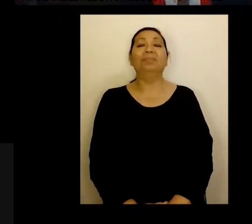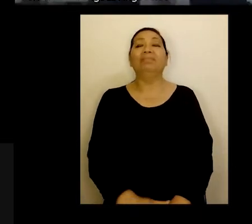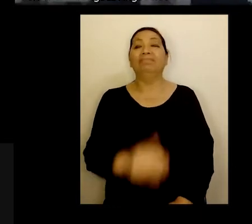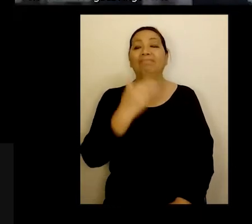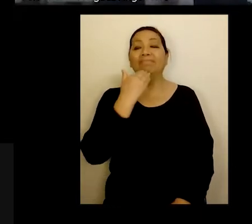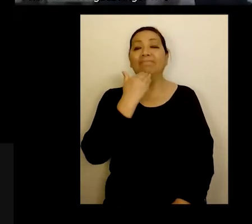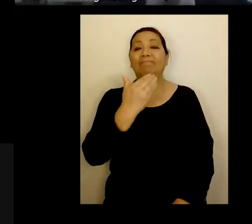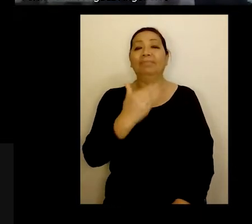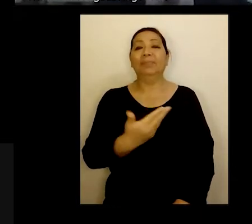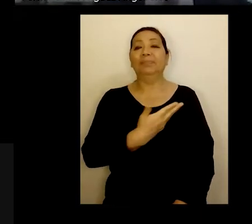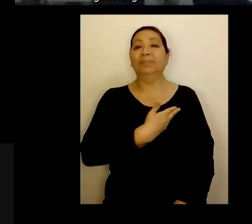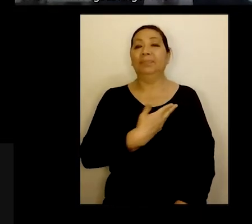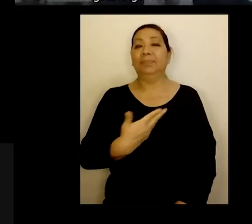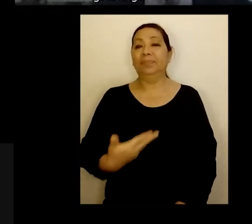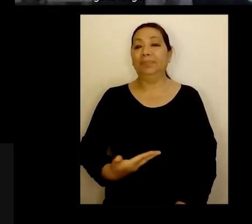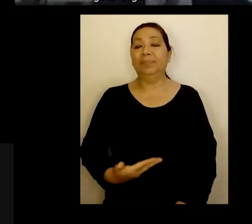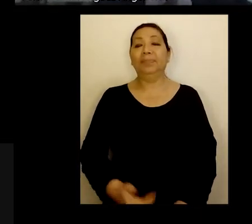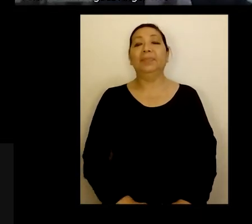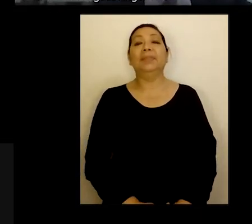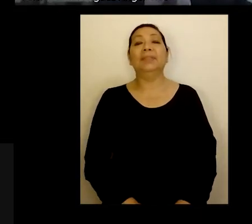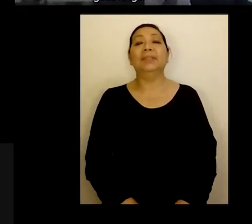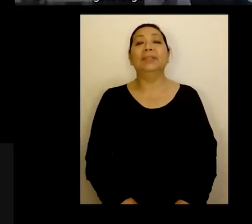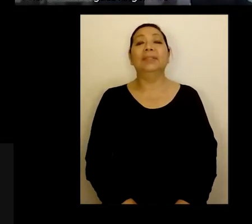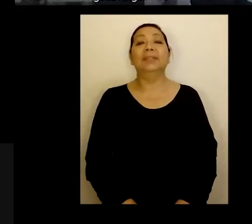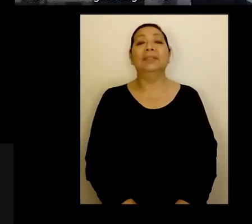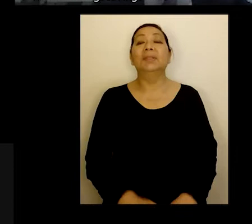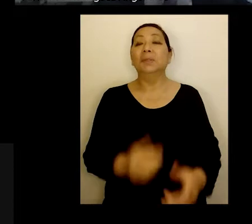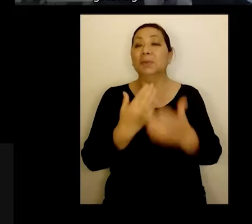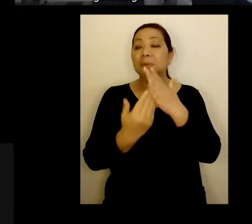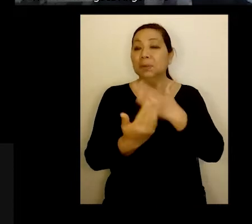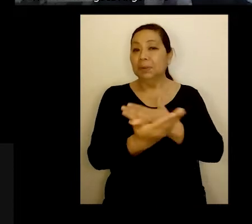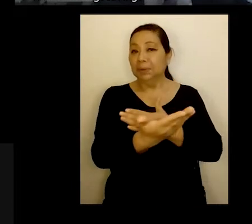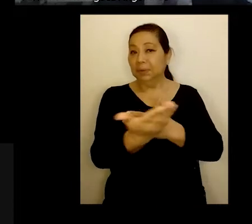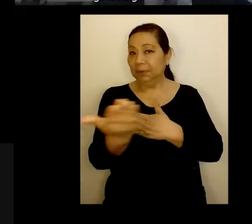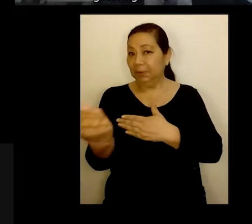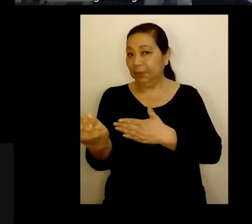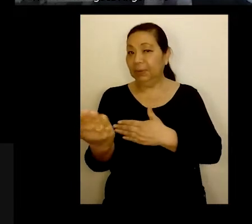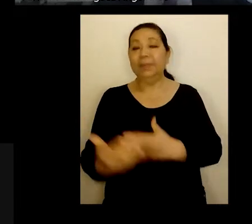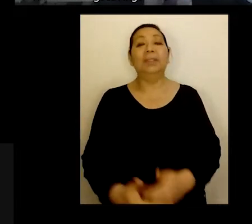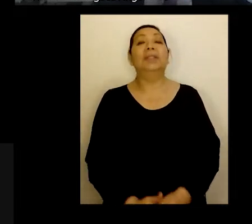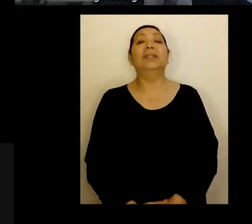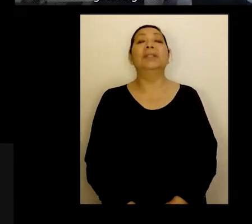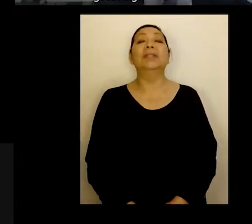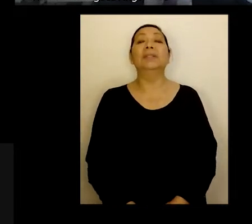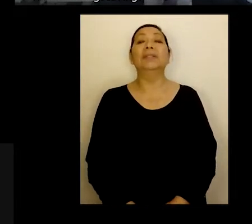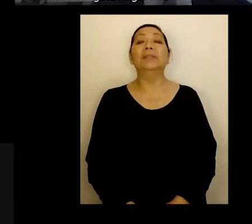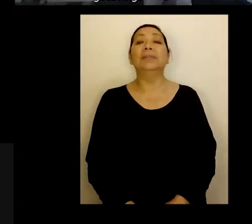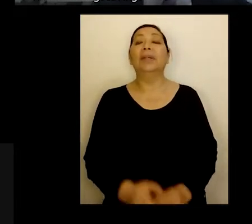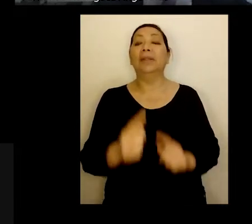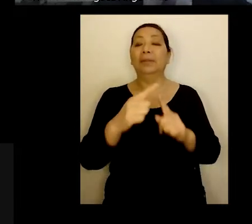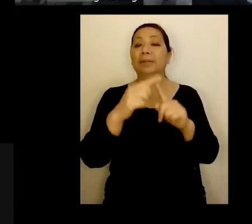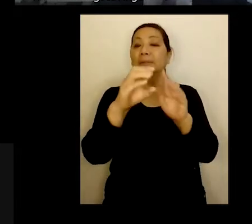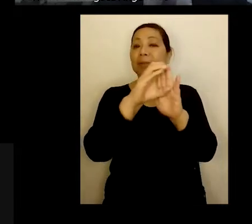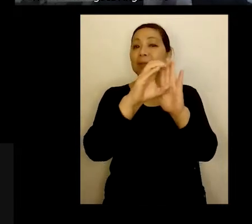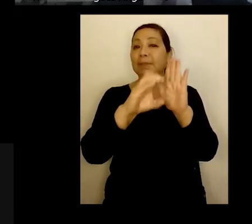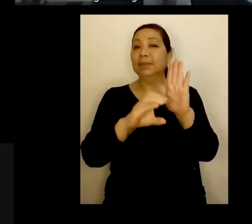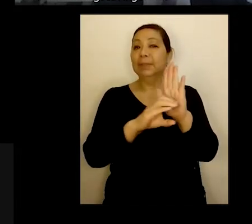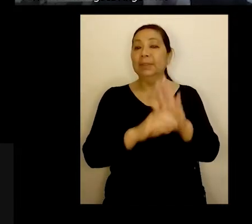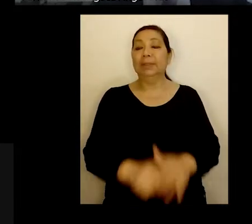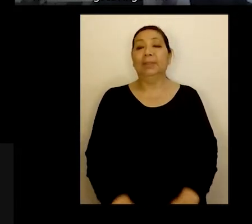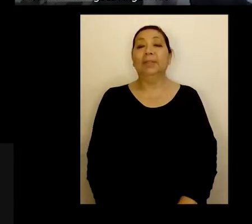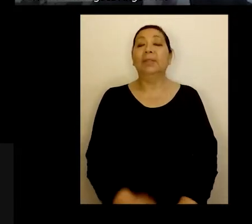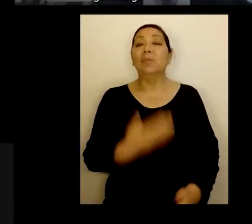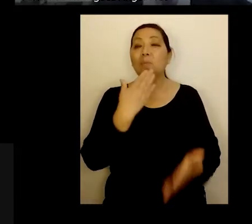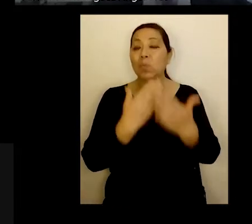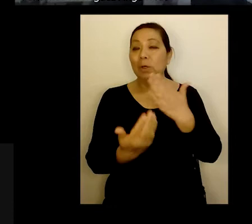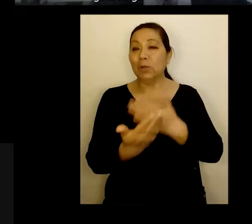Muchas gracias, señora presidenta. Muy buenos días señores miembros del Tribunal Constitucional,